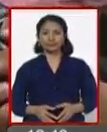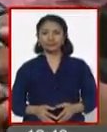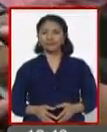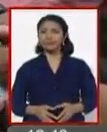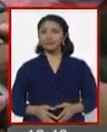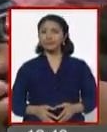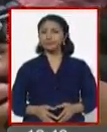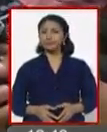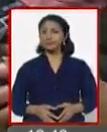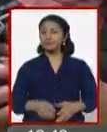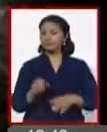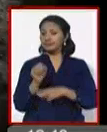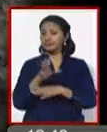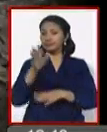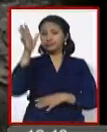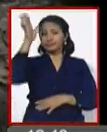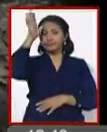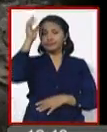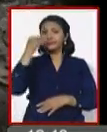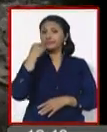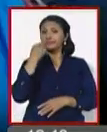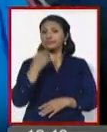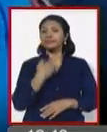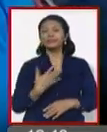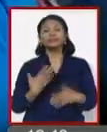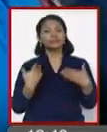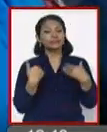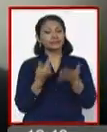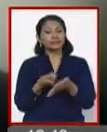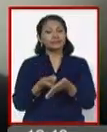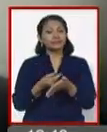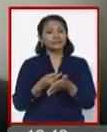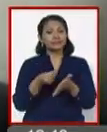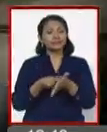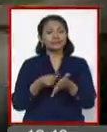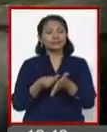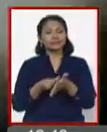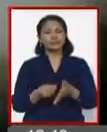El vecino fue que le avisó a mi padre ahí, pero dice que estaba contando plata él ahí.